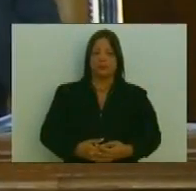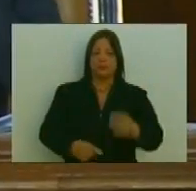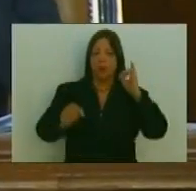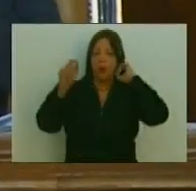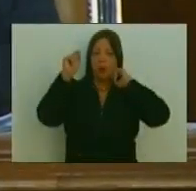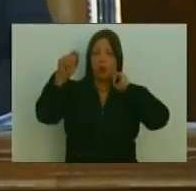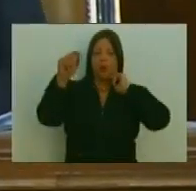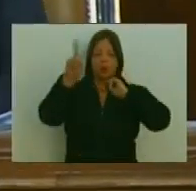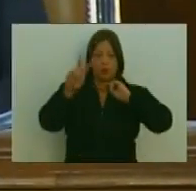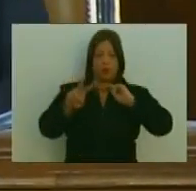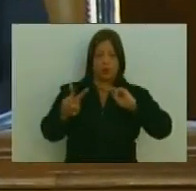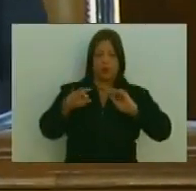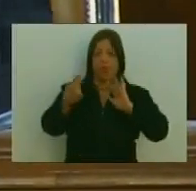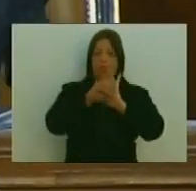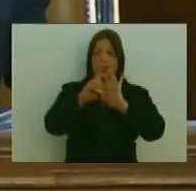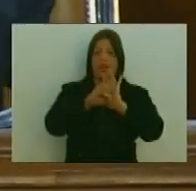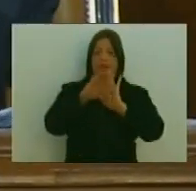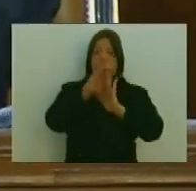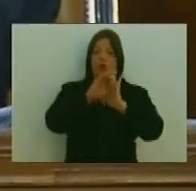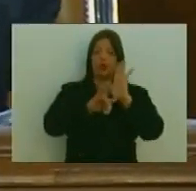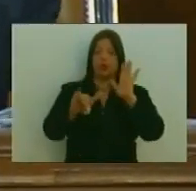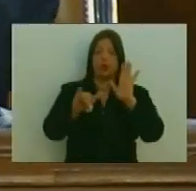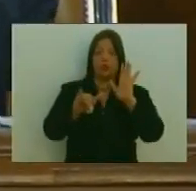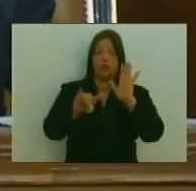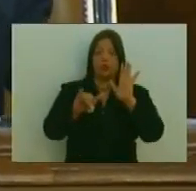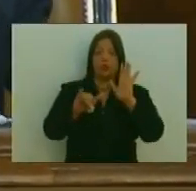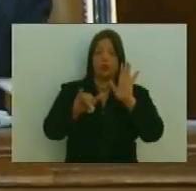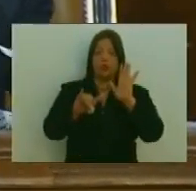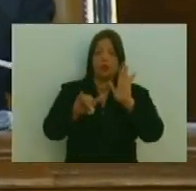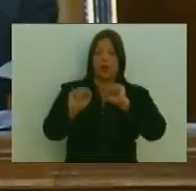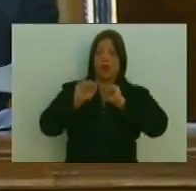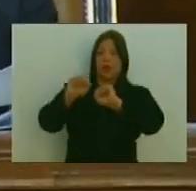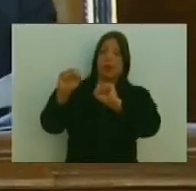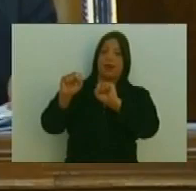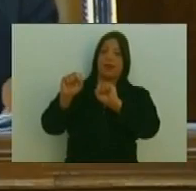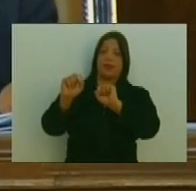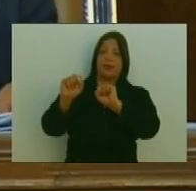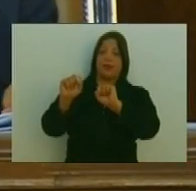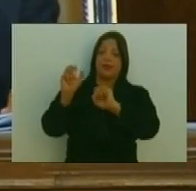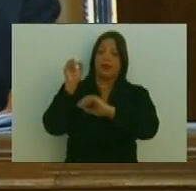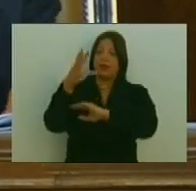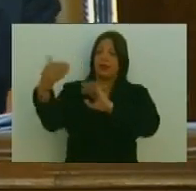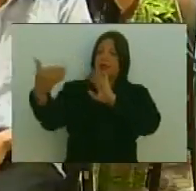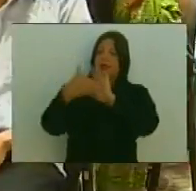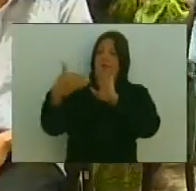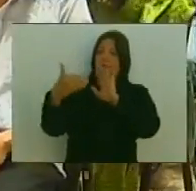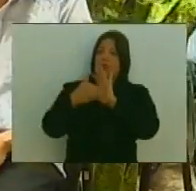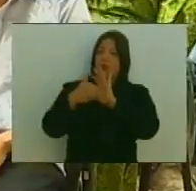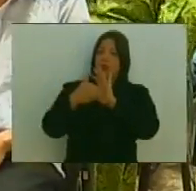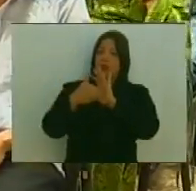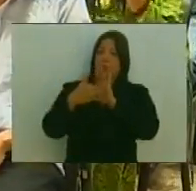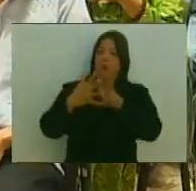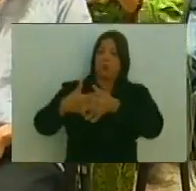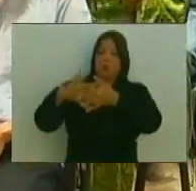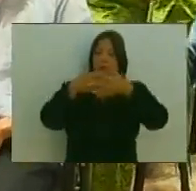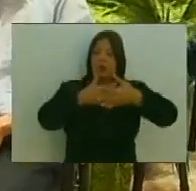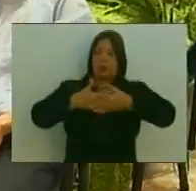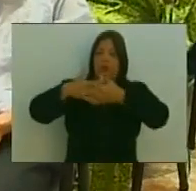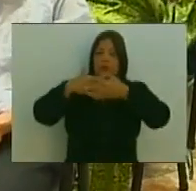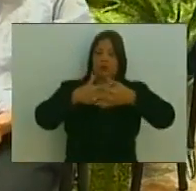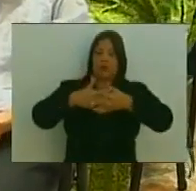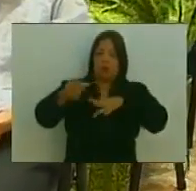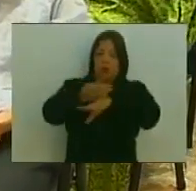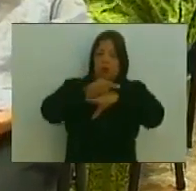2. Decreto constituyente en rechazo a las sanciones injerencistas de los gobiernos